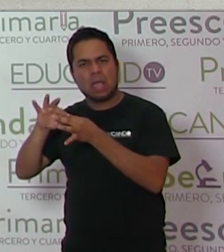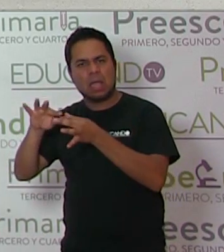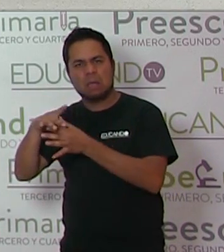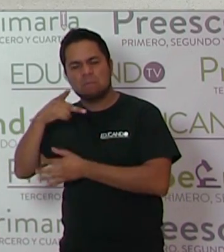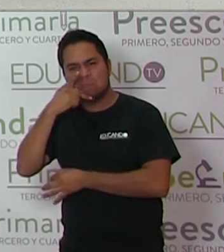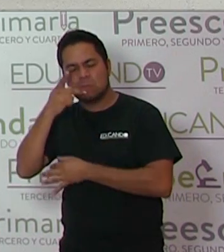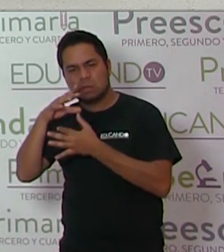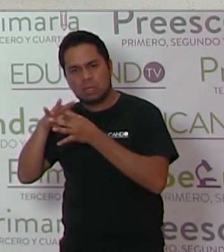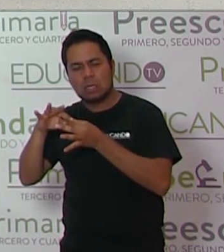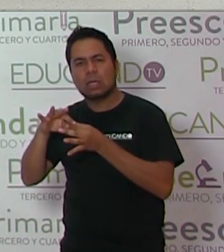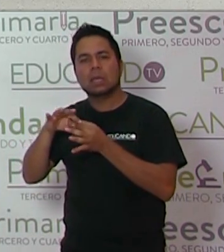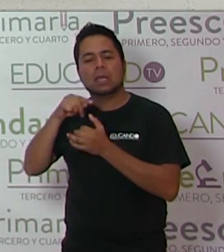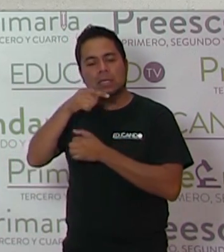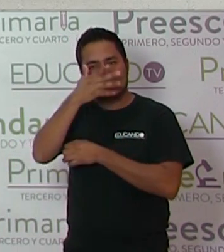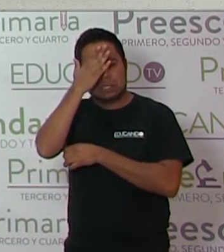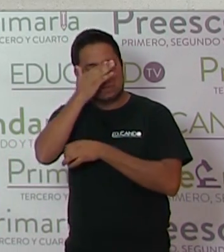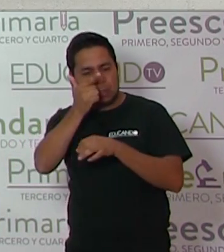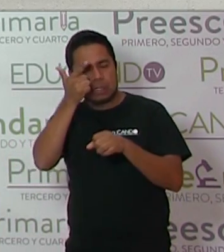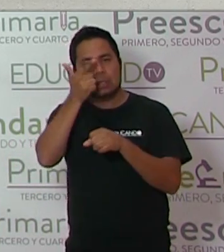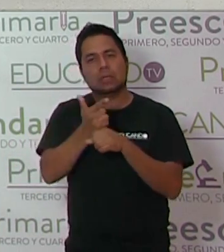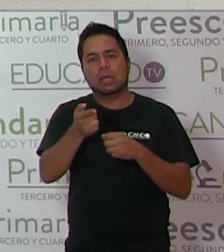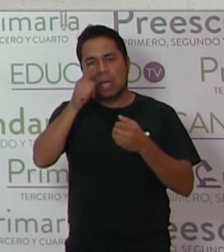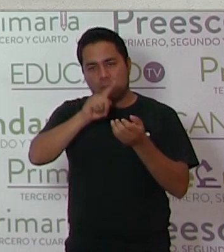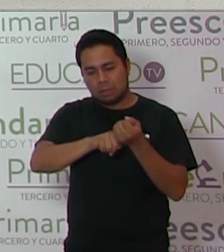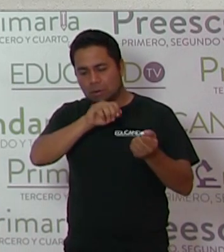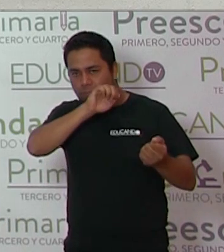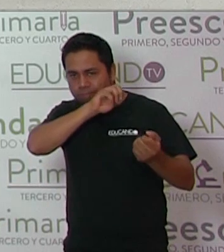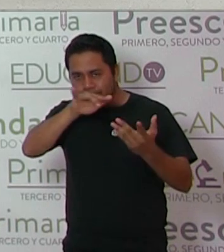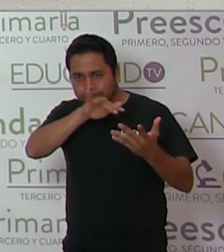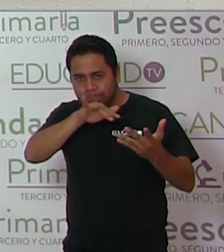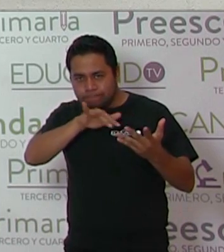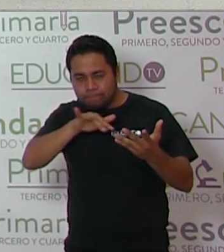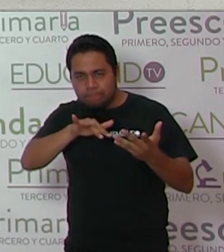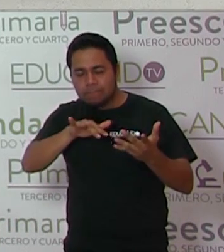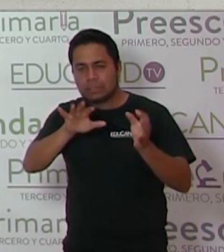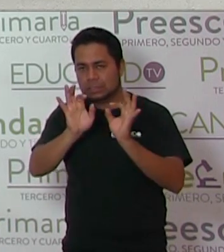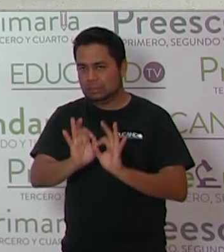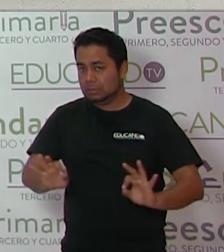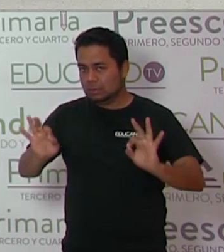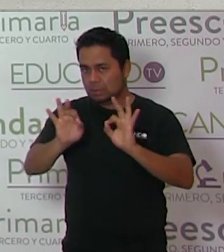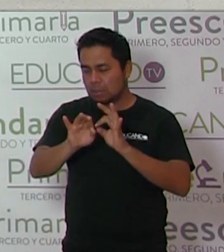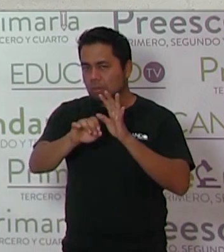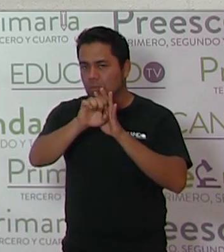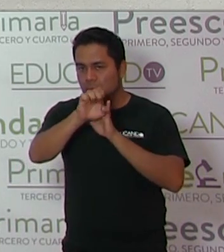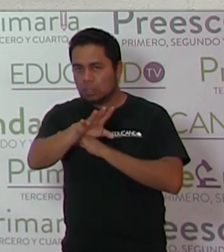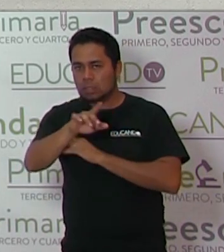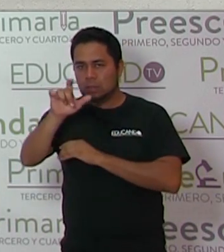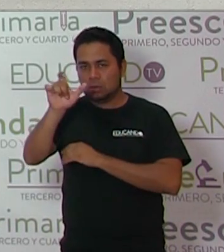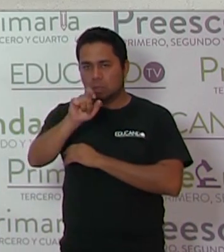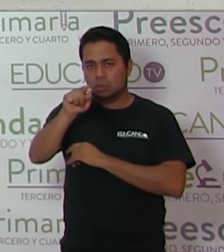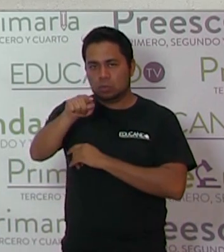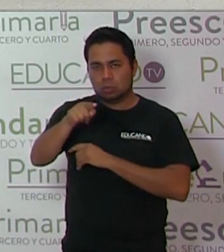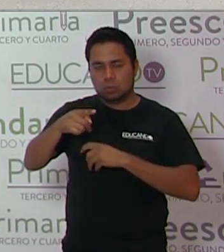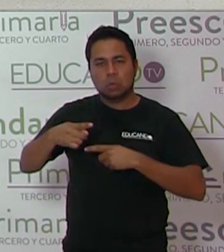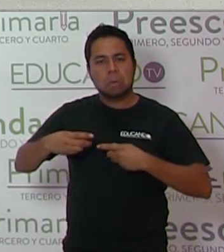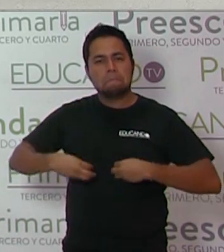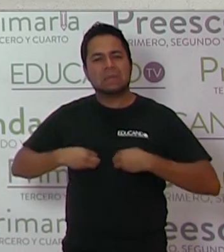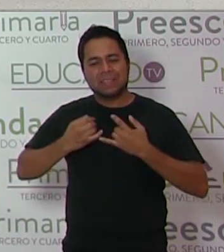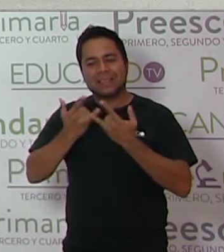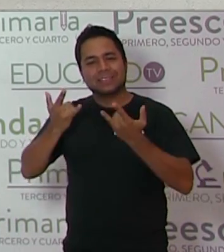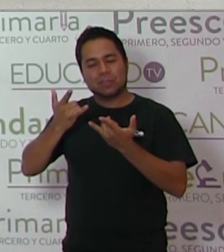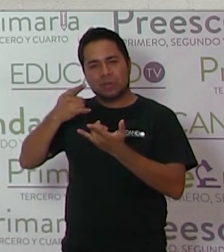a identificar la voz narrativa dentro de algunos textos, principalmente dentro de la